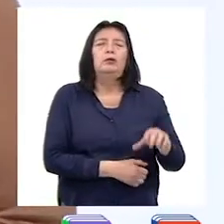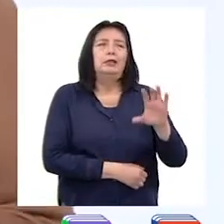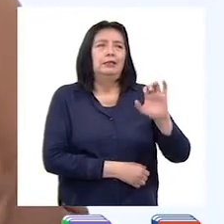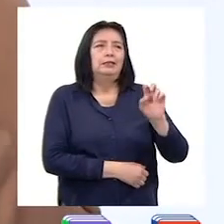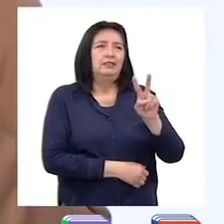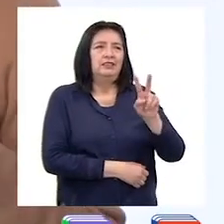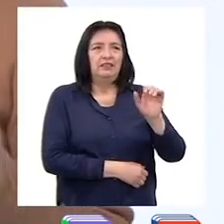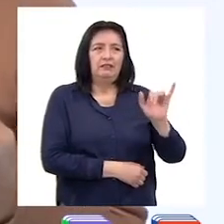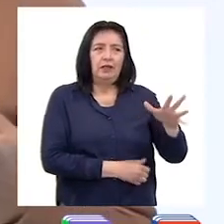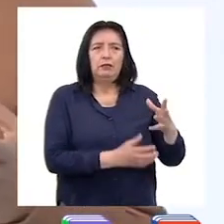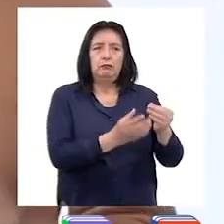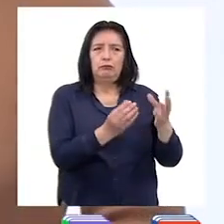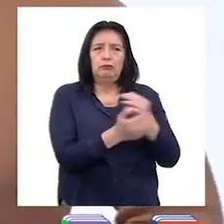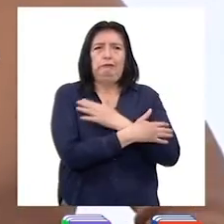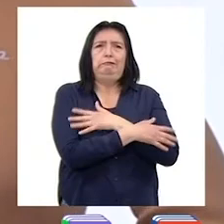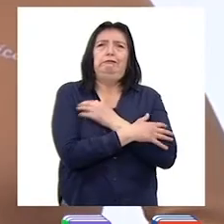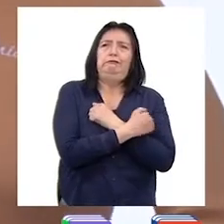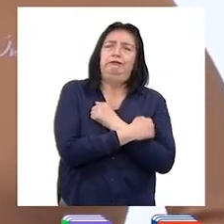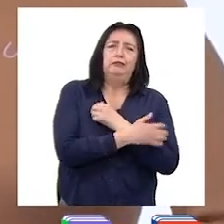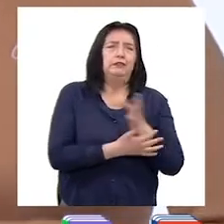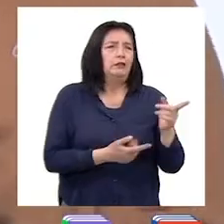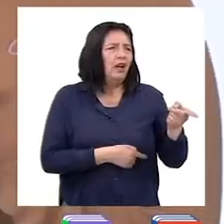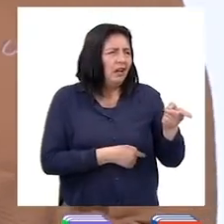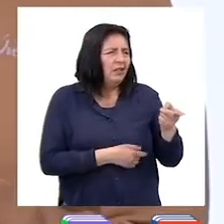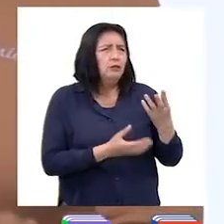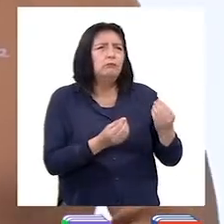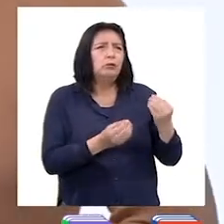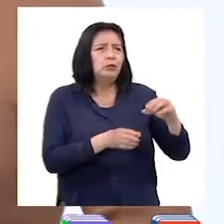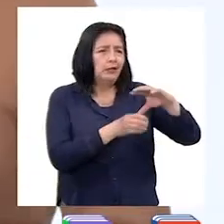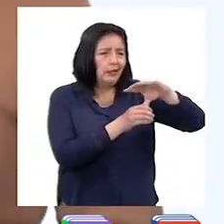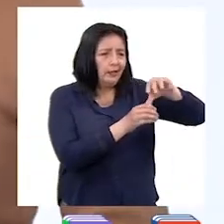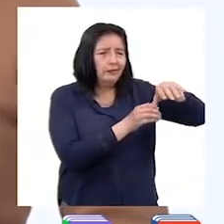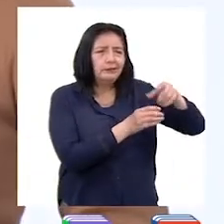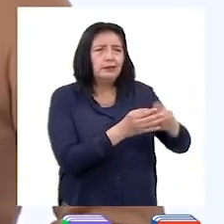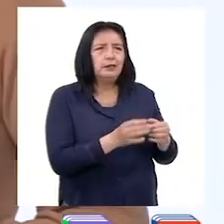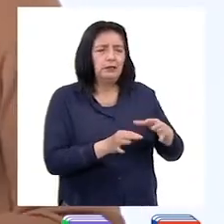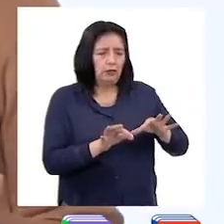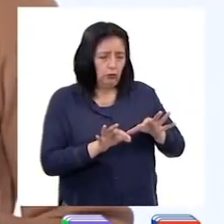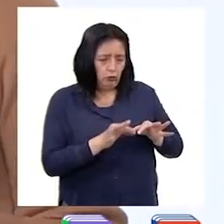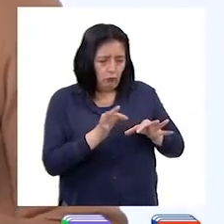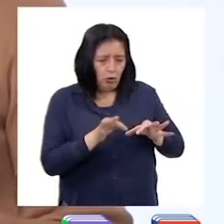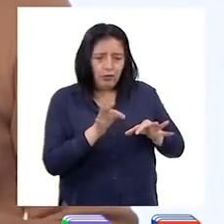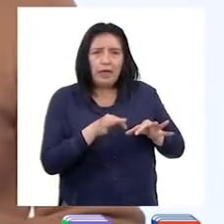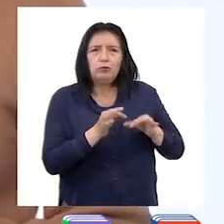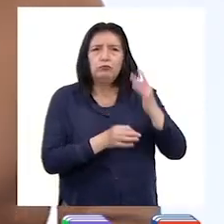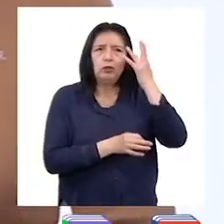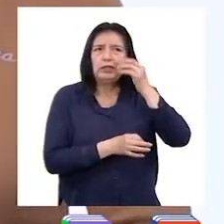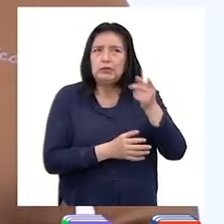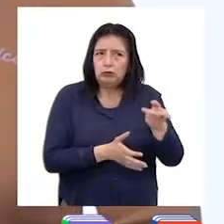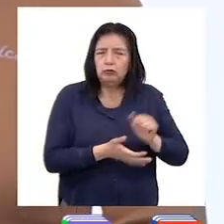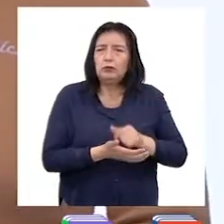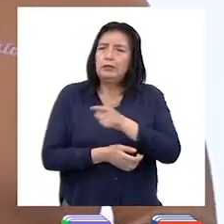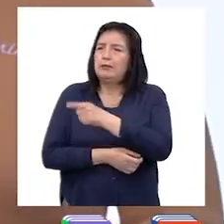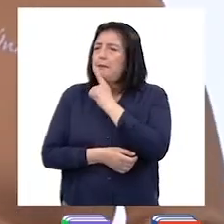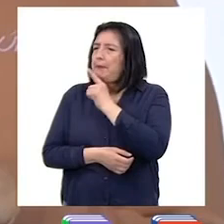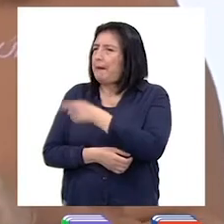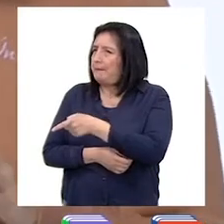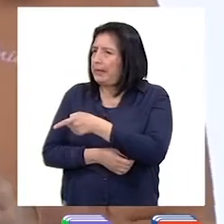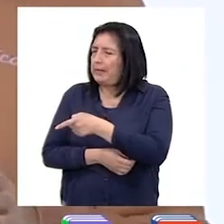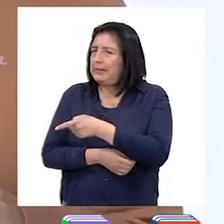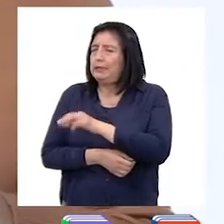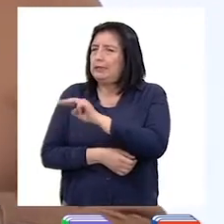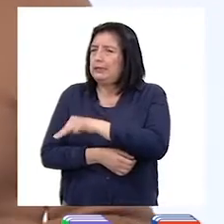Chivay, donde hace mucho frío, destacan por su artesanía y sus bordados hermosos. Y su papá, que